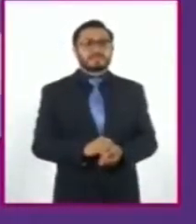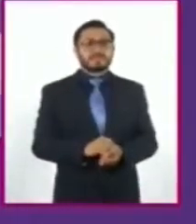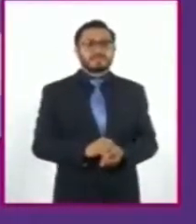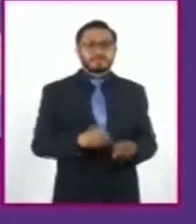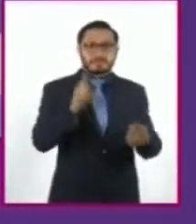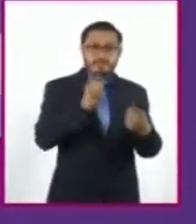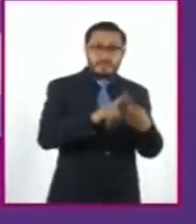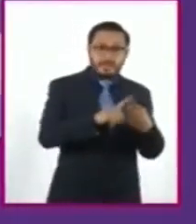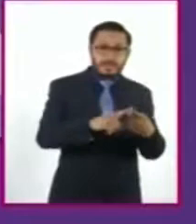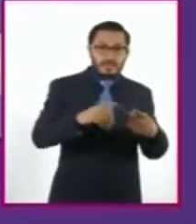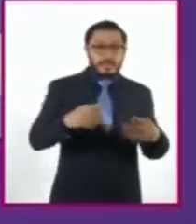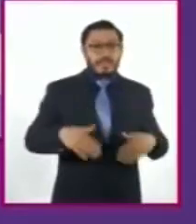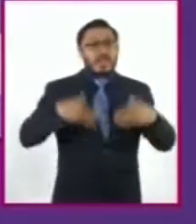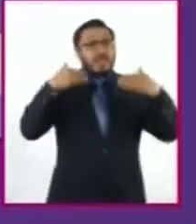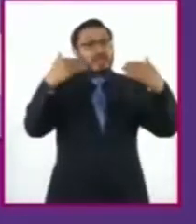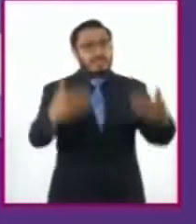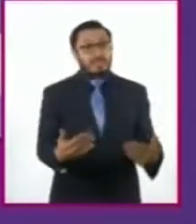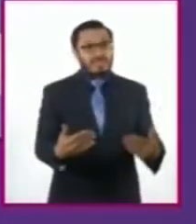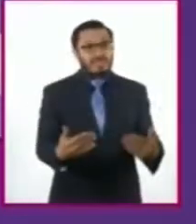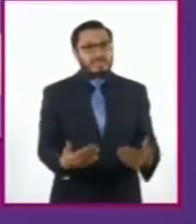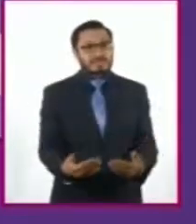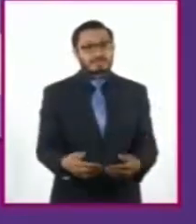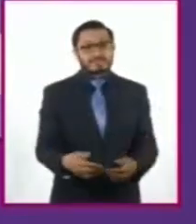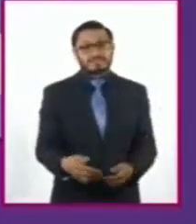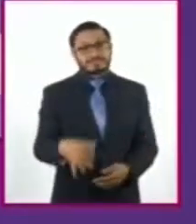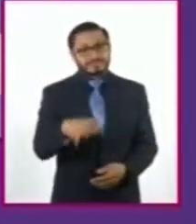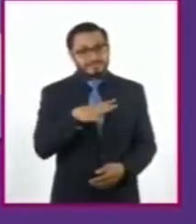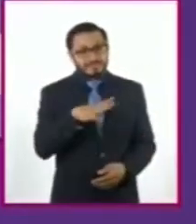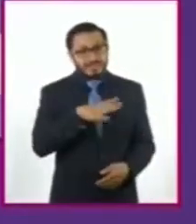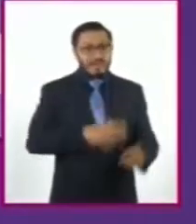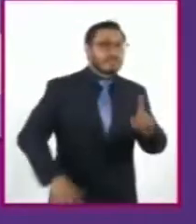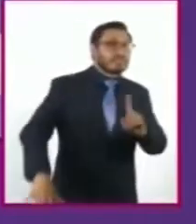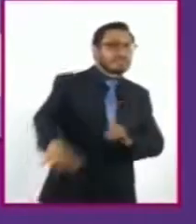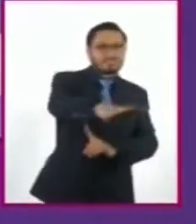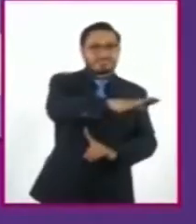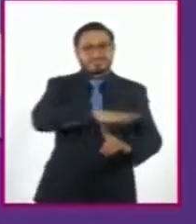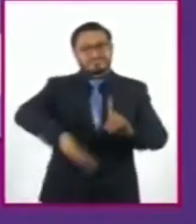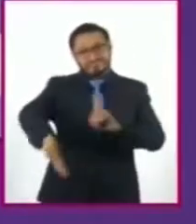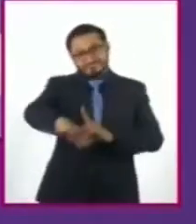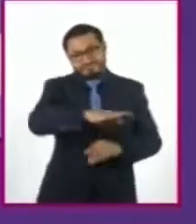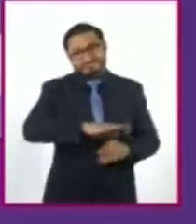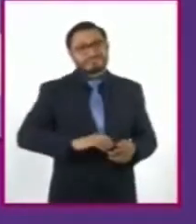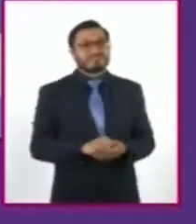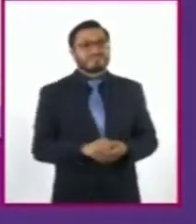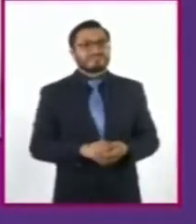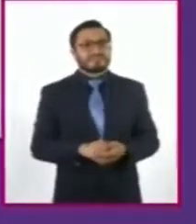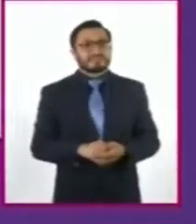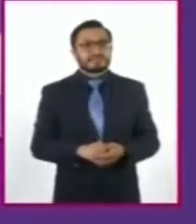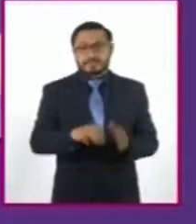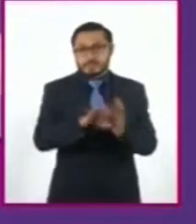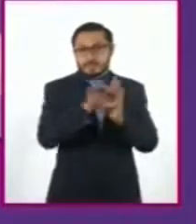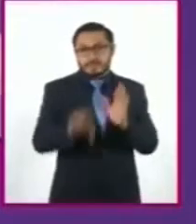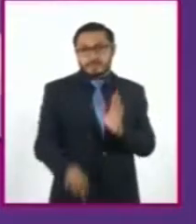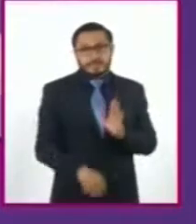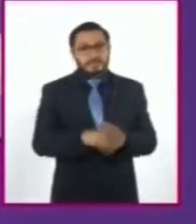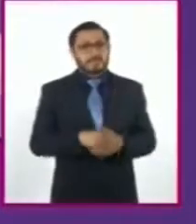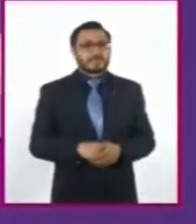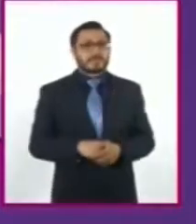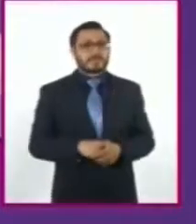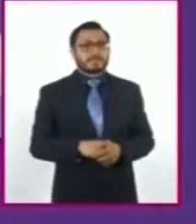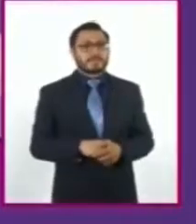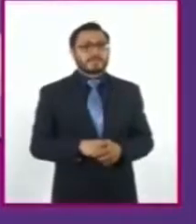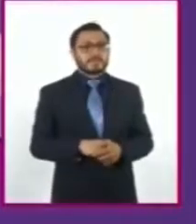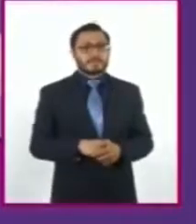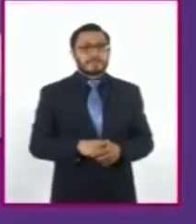Los externos prevalecen en el contexto social donde habitamos. Por ejemplo, la